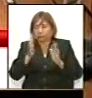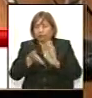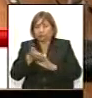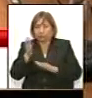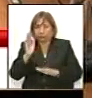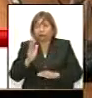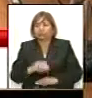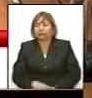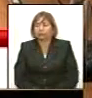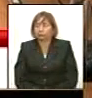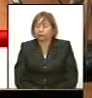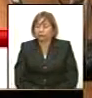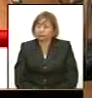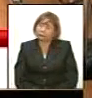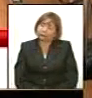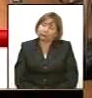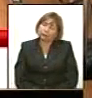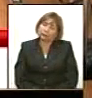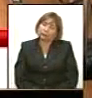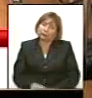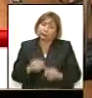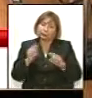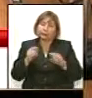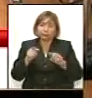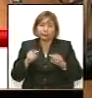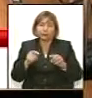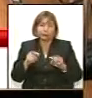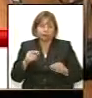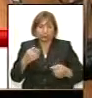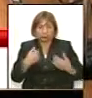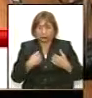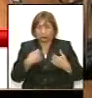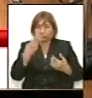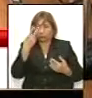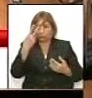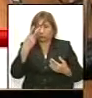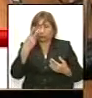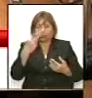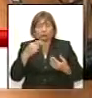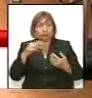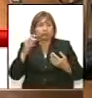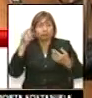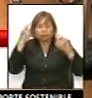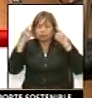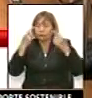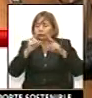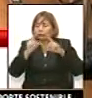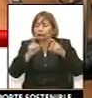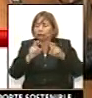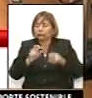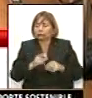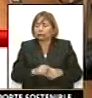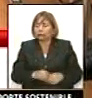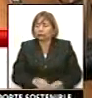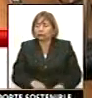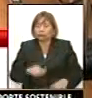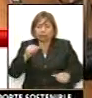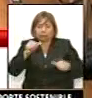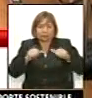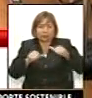se van. Pero aquí el congresista dice que los dos se descuidaron. Entonces la pregunta cae de madura,